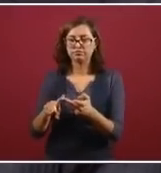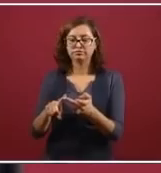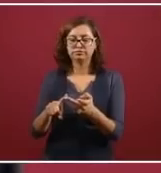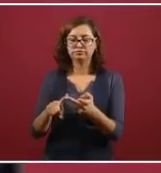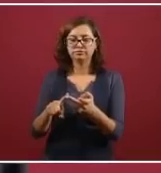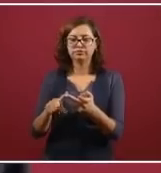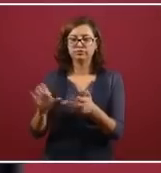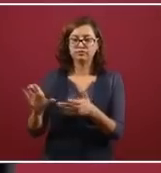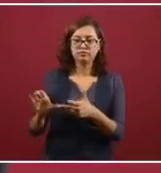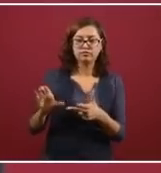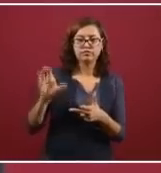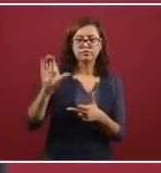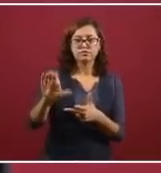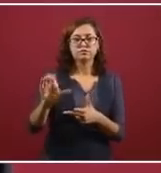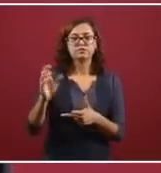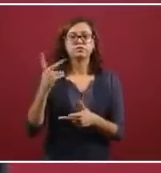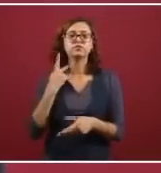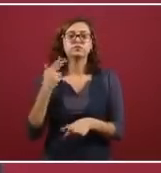a la Procuraduría